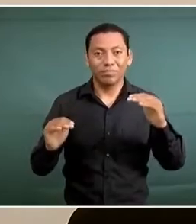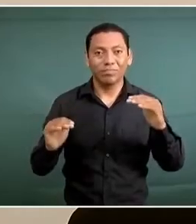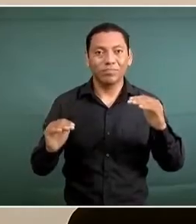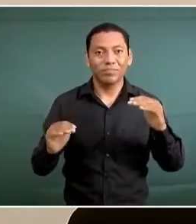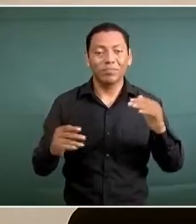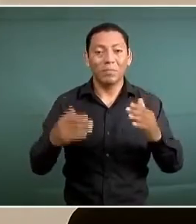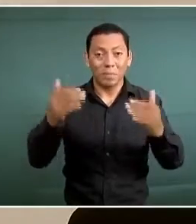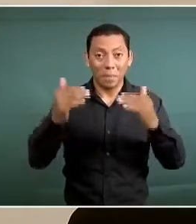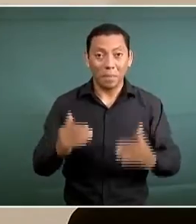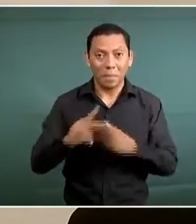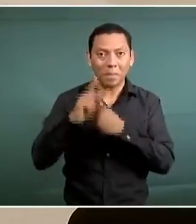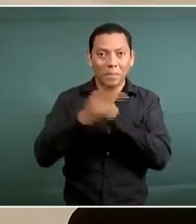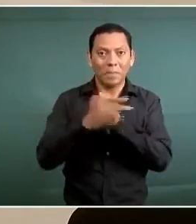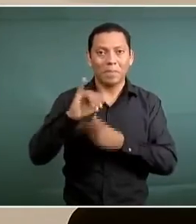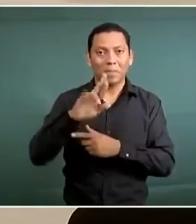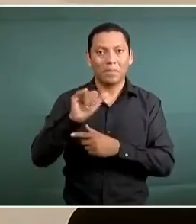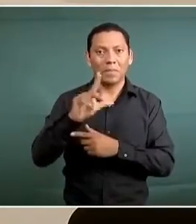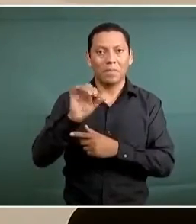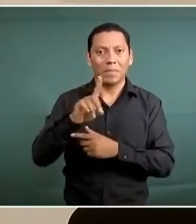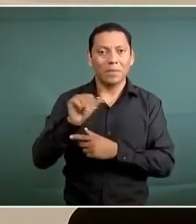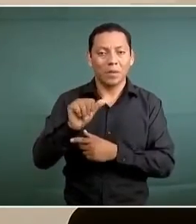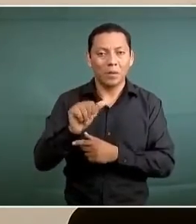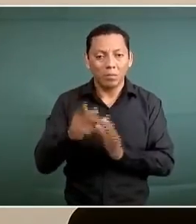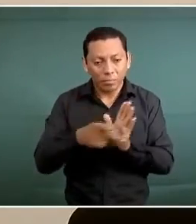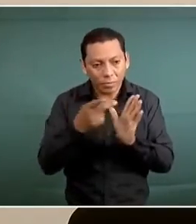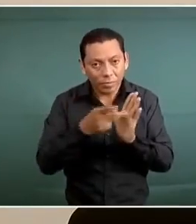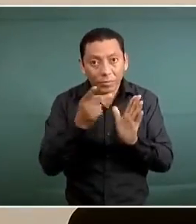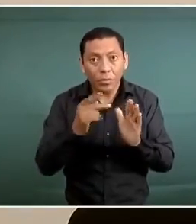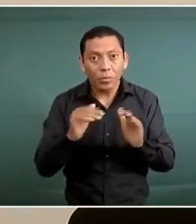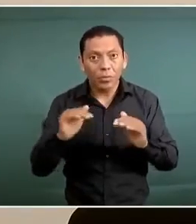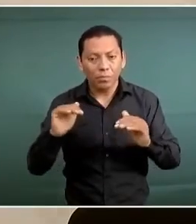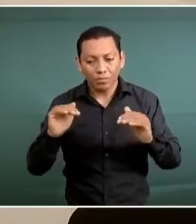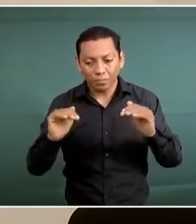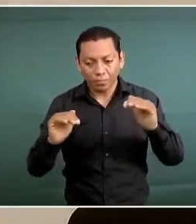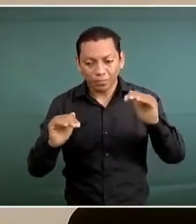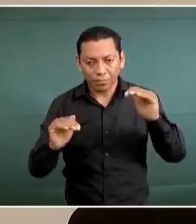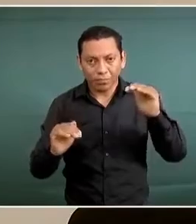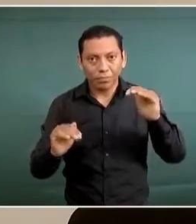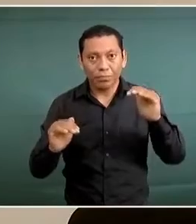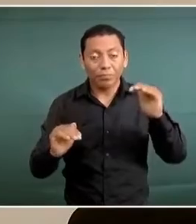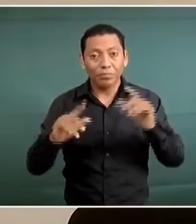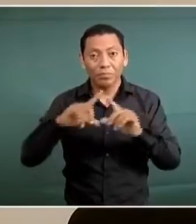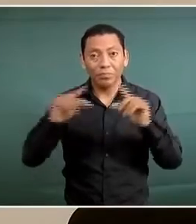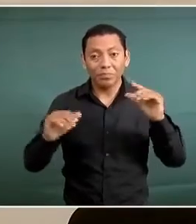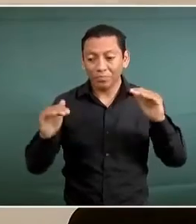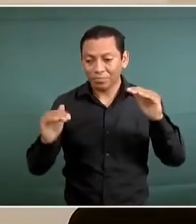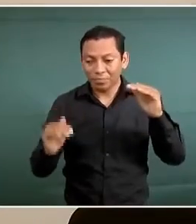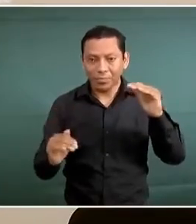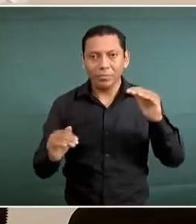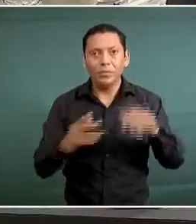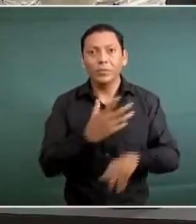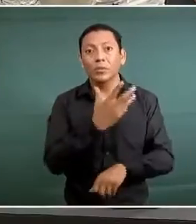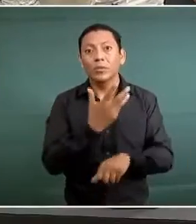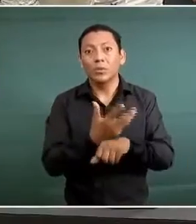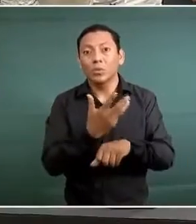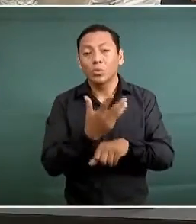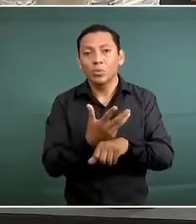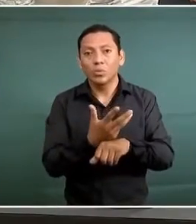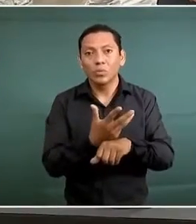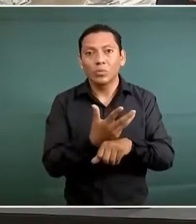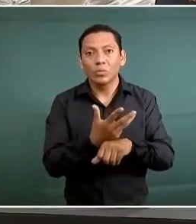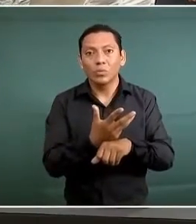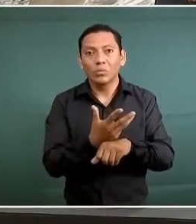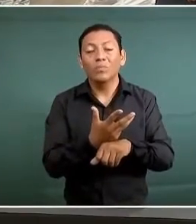Irlanda cuatro veces más Estados Unidos nuestros